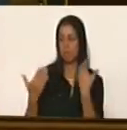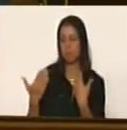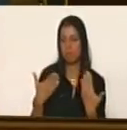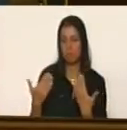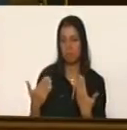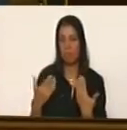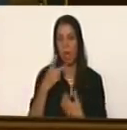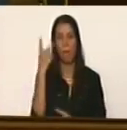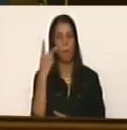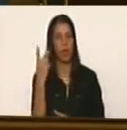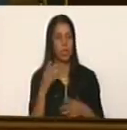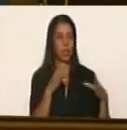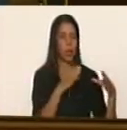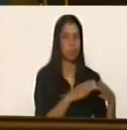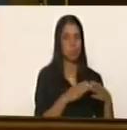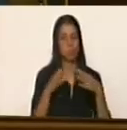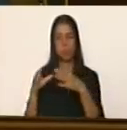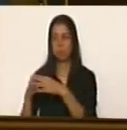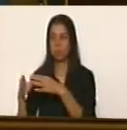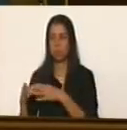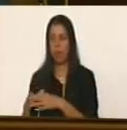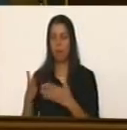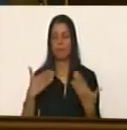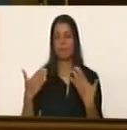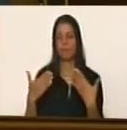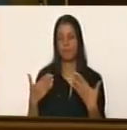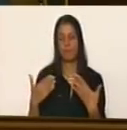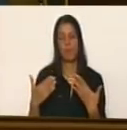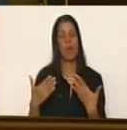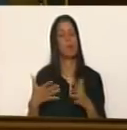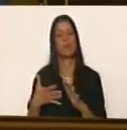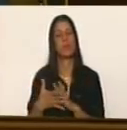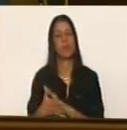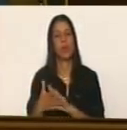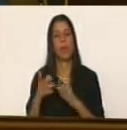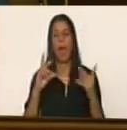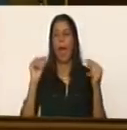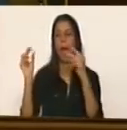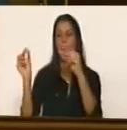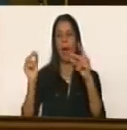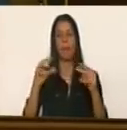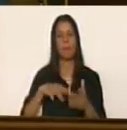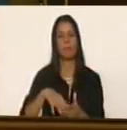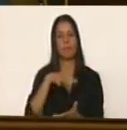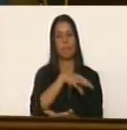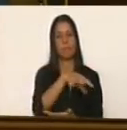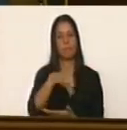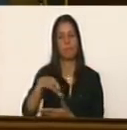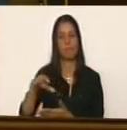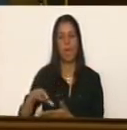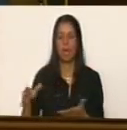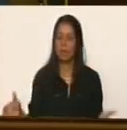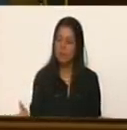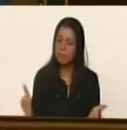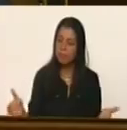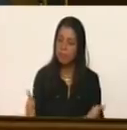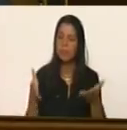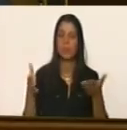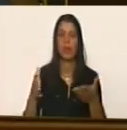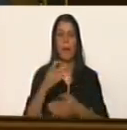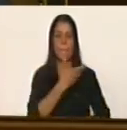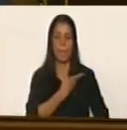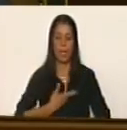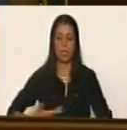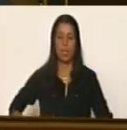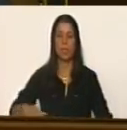factores políticos en Venezuela, expresado mediante el diálogo nacional promovido por el